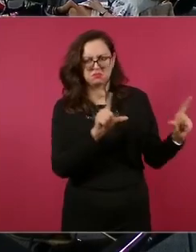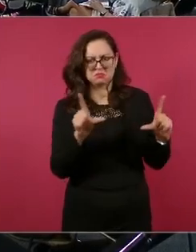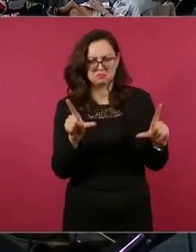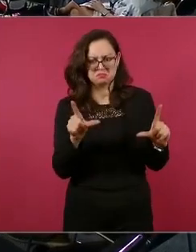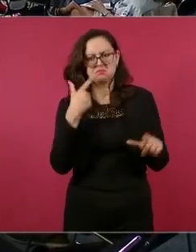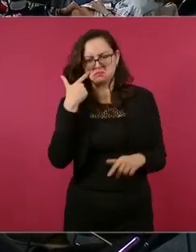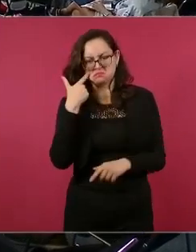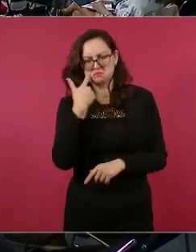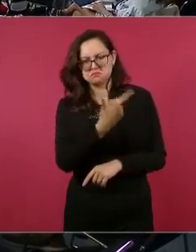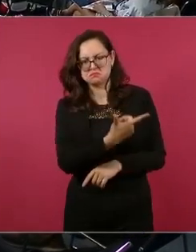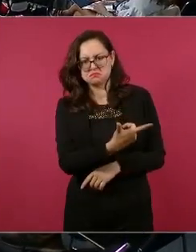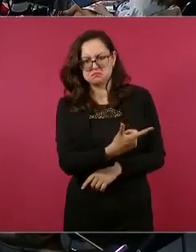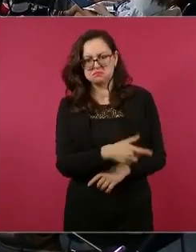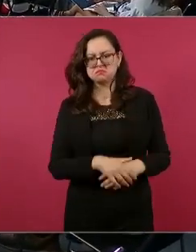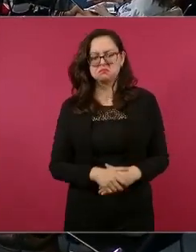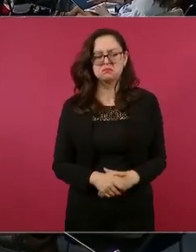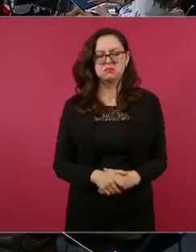A ver.